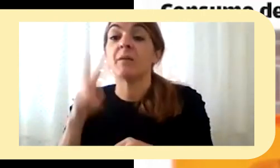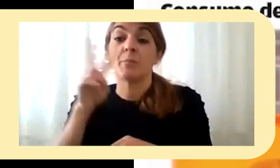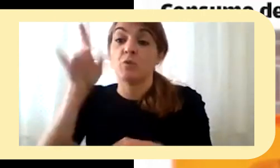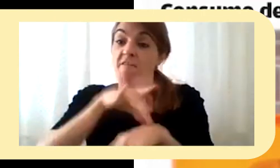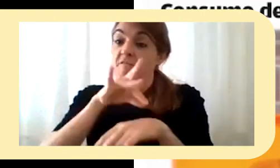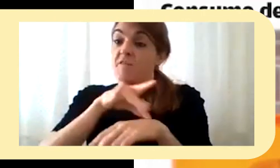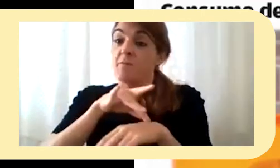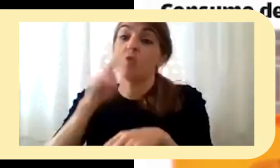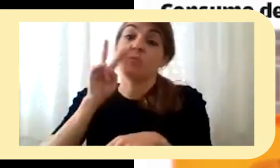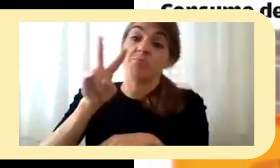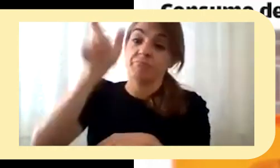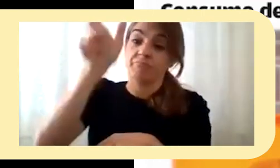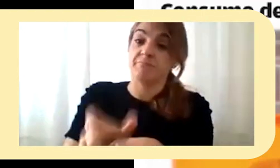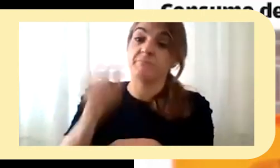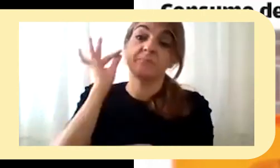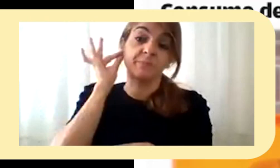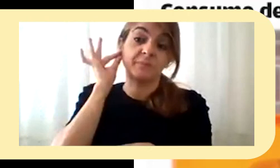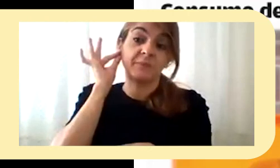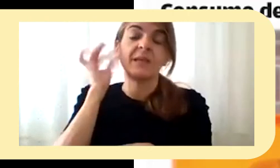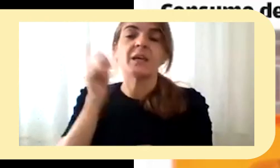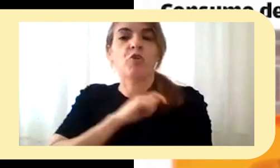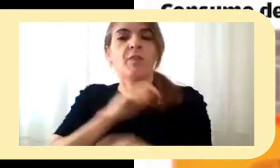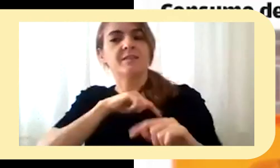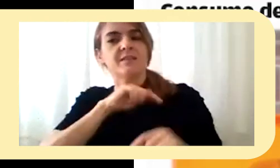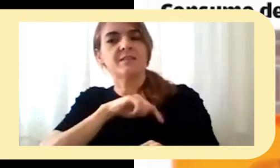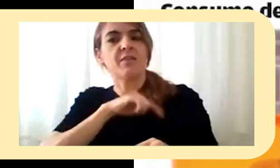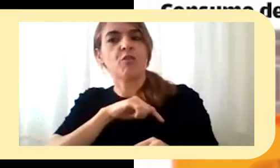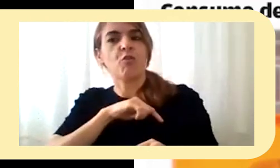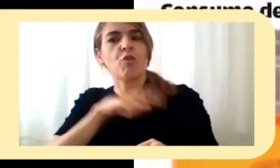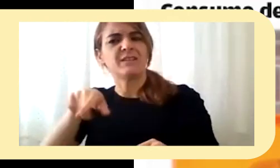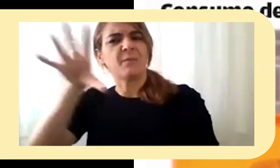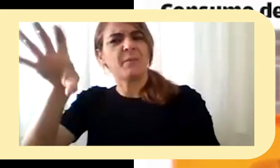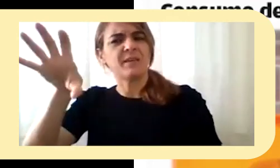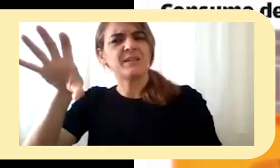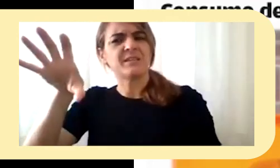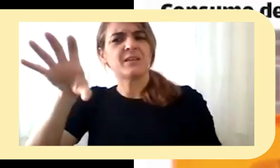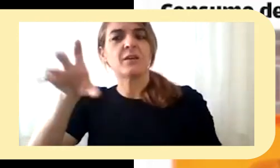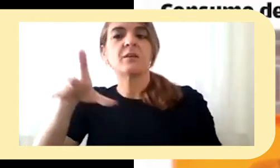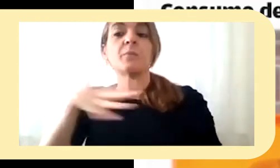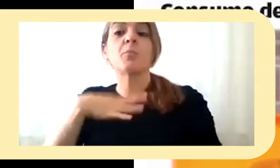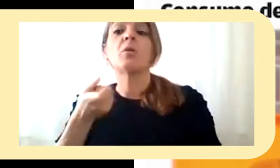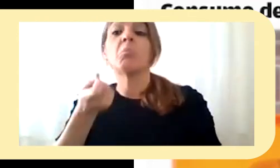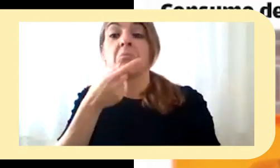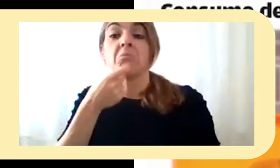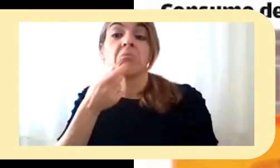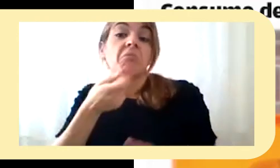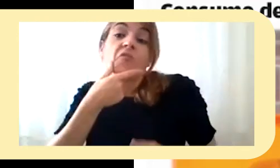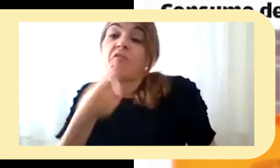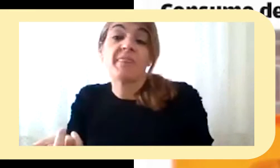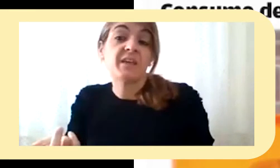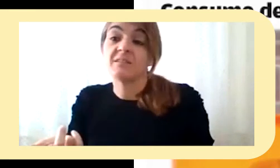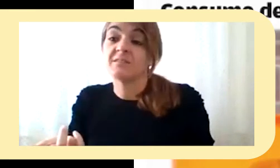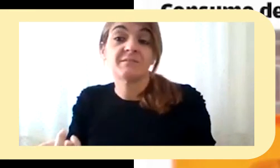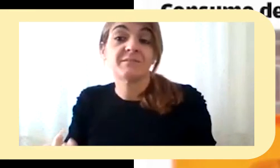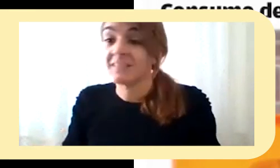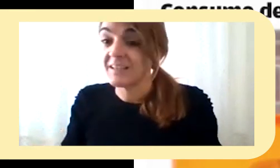pues la sensación de este país es que como podemos recetar relativamente fácilmente y un tanto por ciento